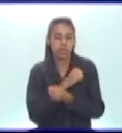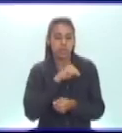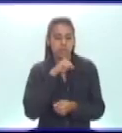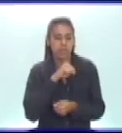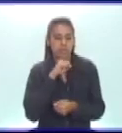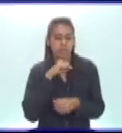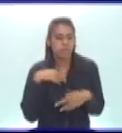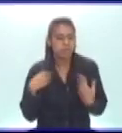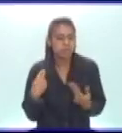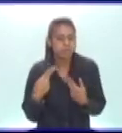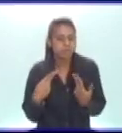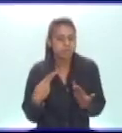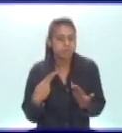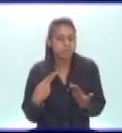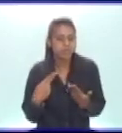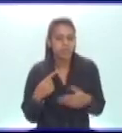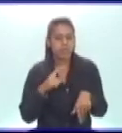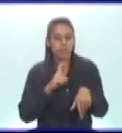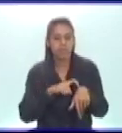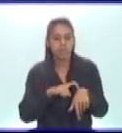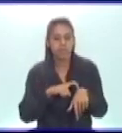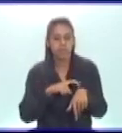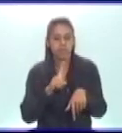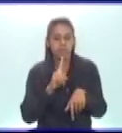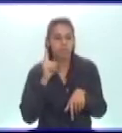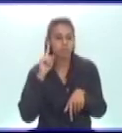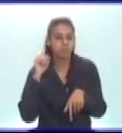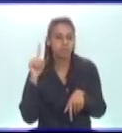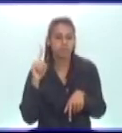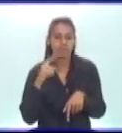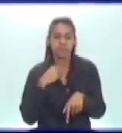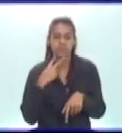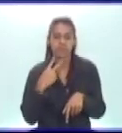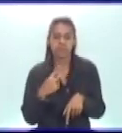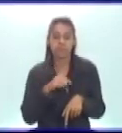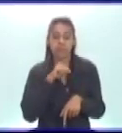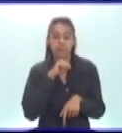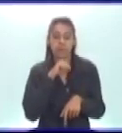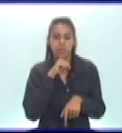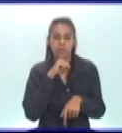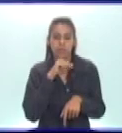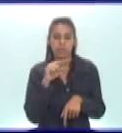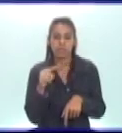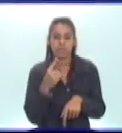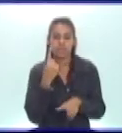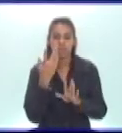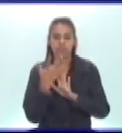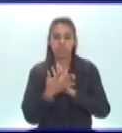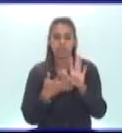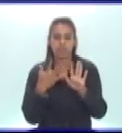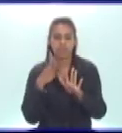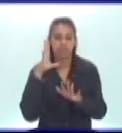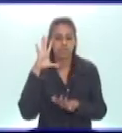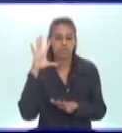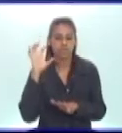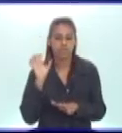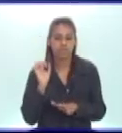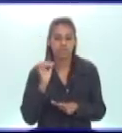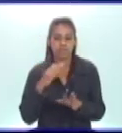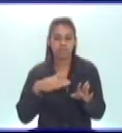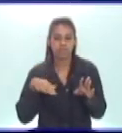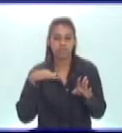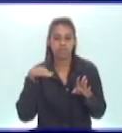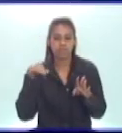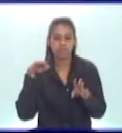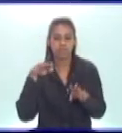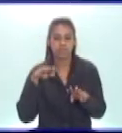¿qué sucede? Pasa el tiempo y no escucho tu voz. Mamá, solo con señas te entiendo. Estoy creciendo